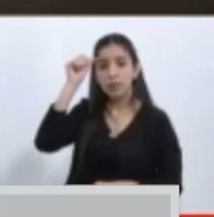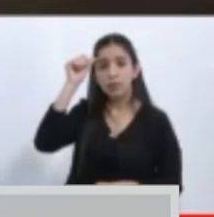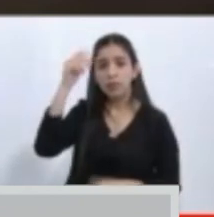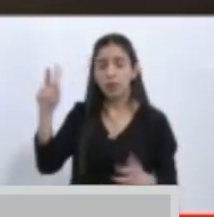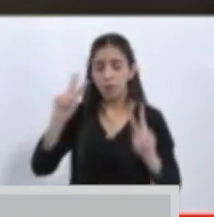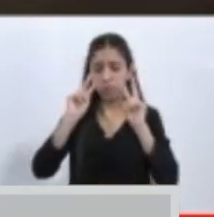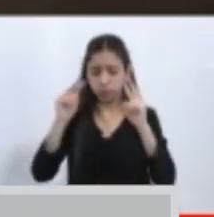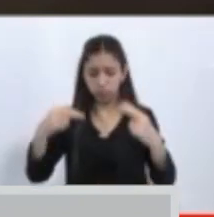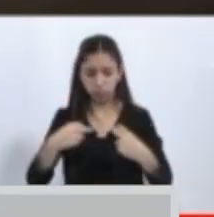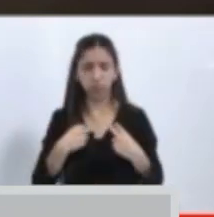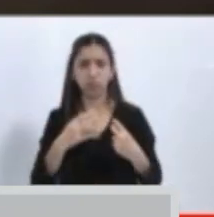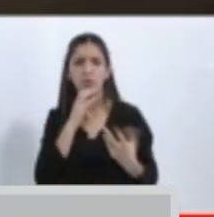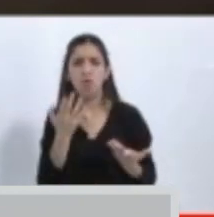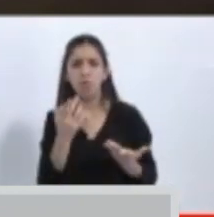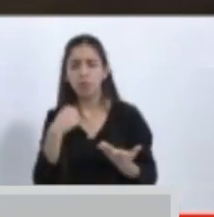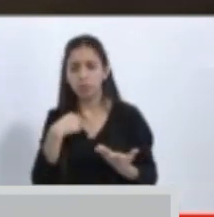trastornar de los servidores públicos.